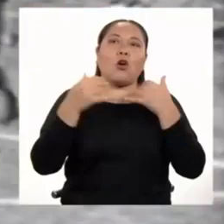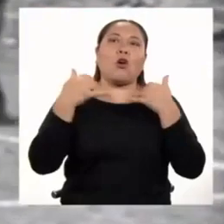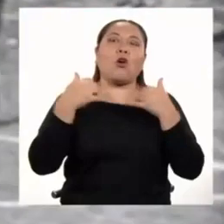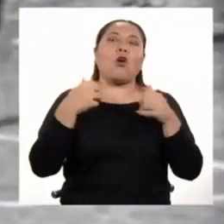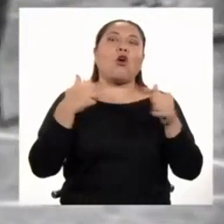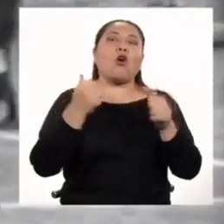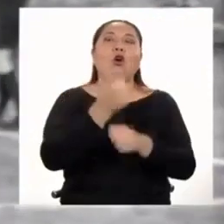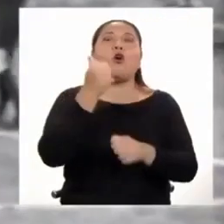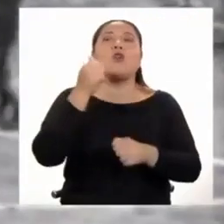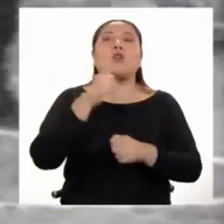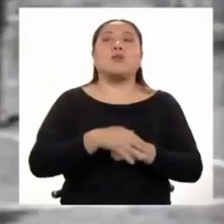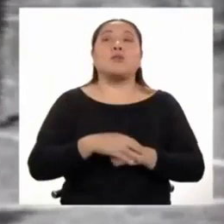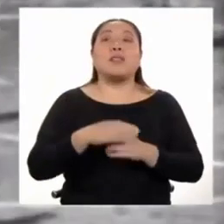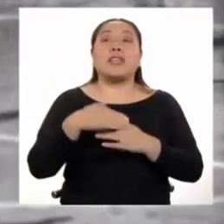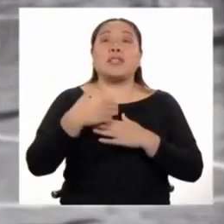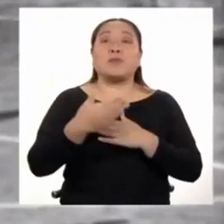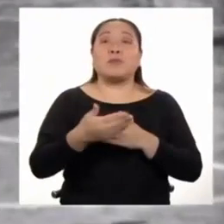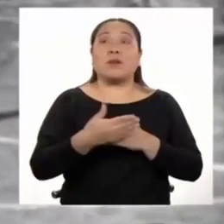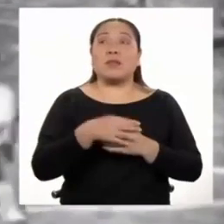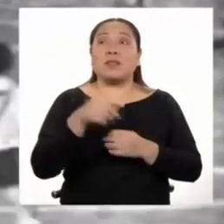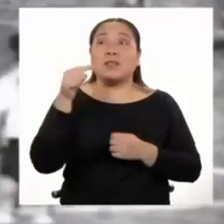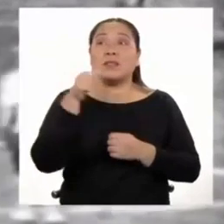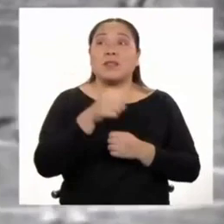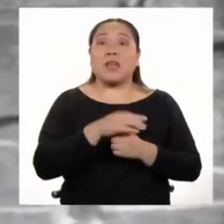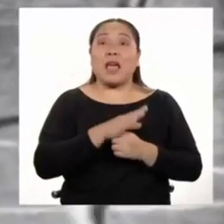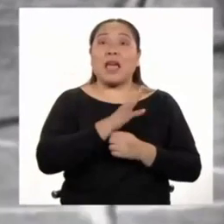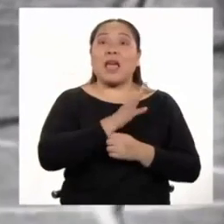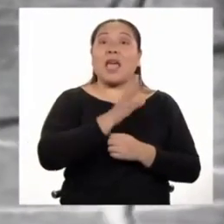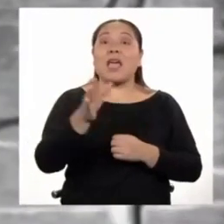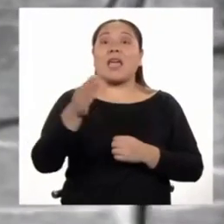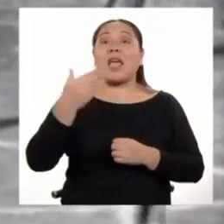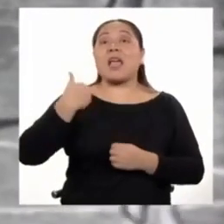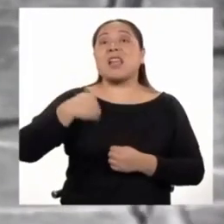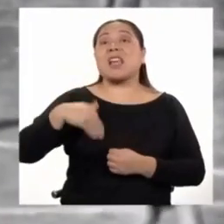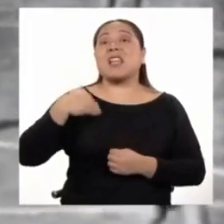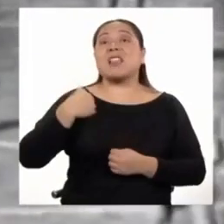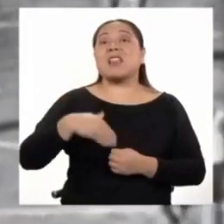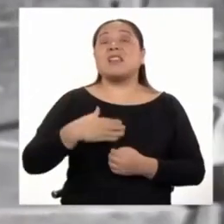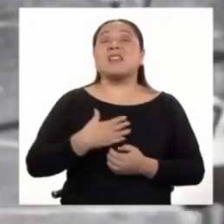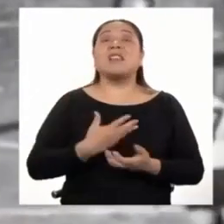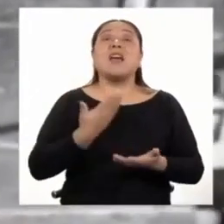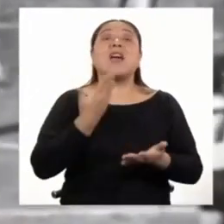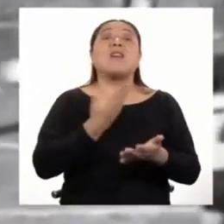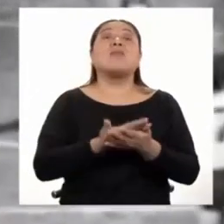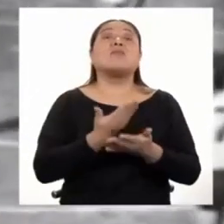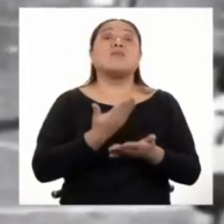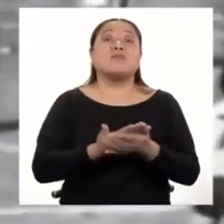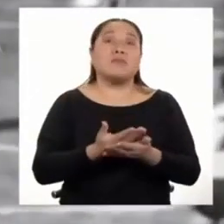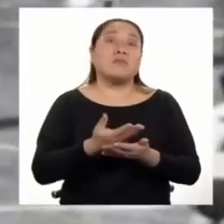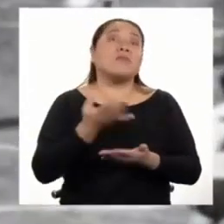Luego de eso, había que ir a Buenos Aires a definir la